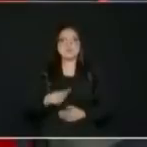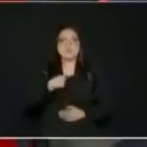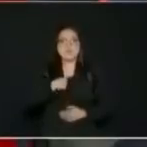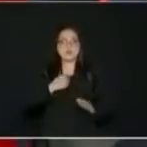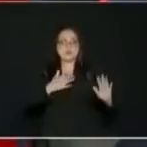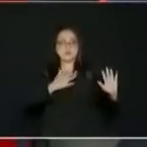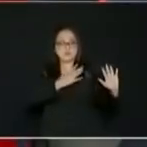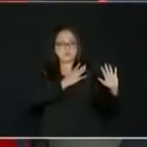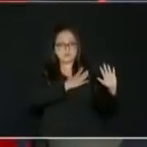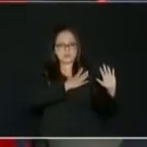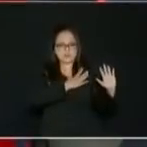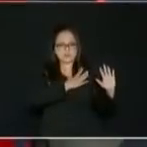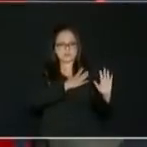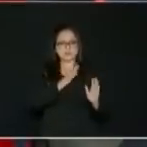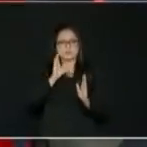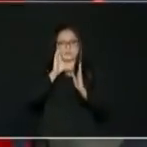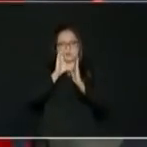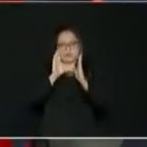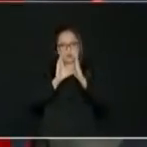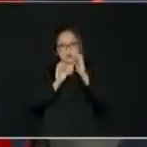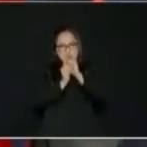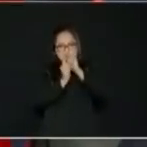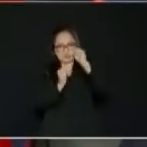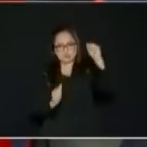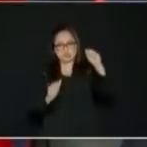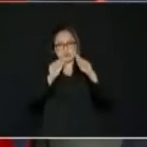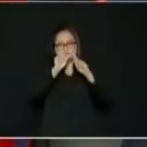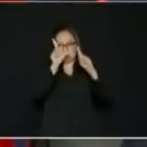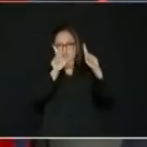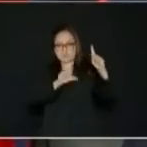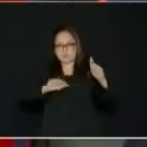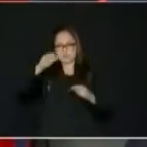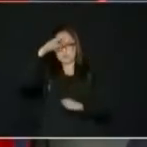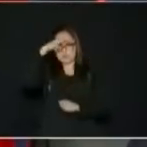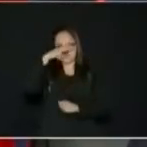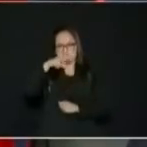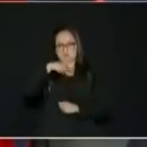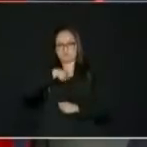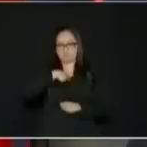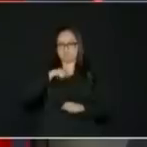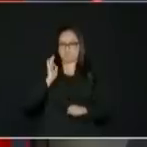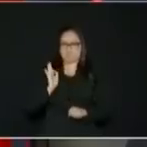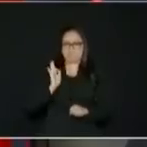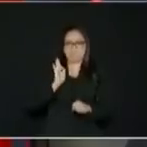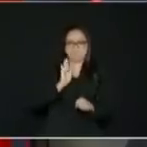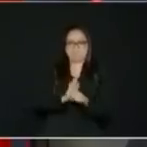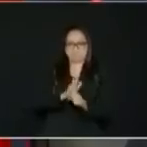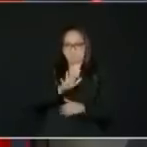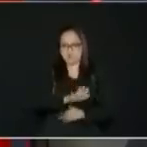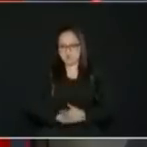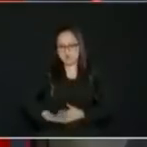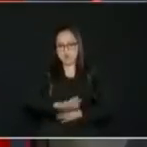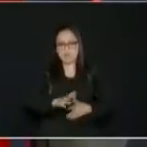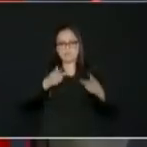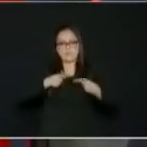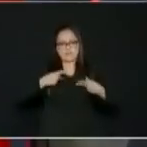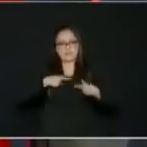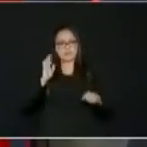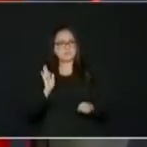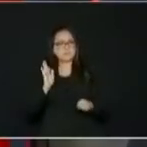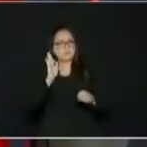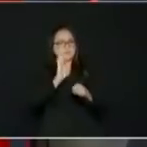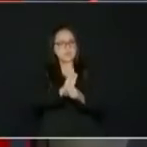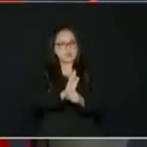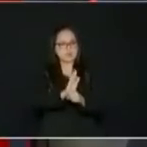protesto guardar y hacer guardar la Constitución